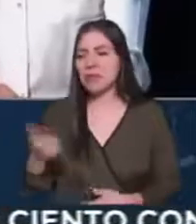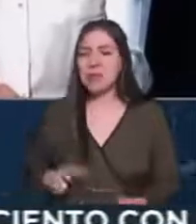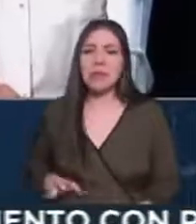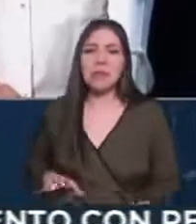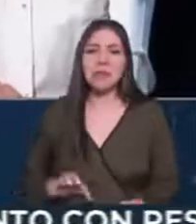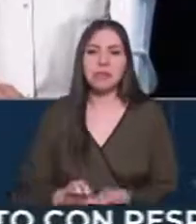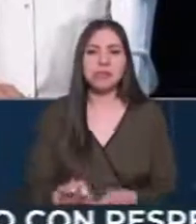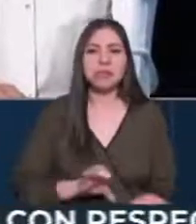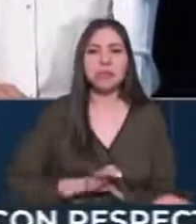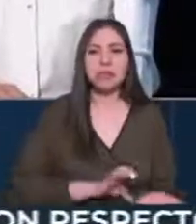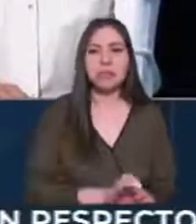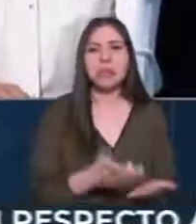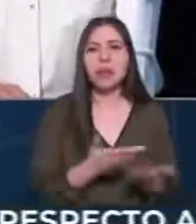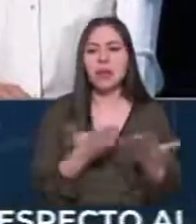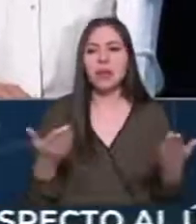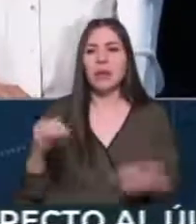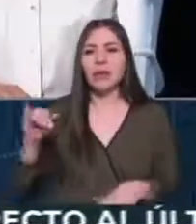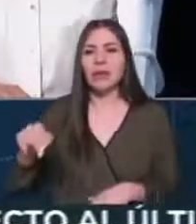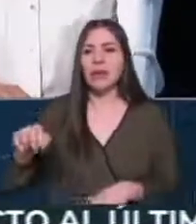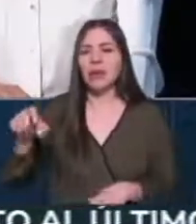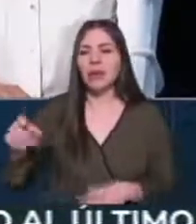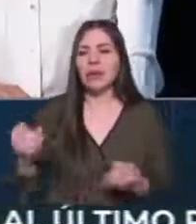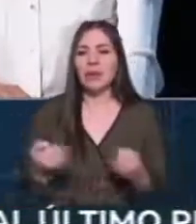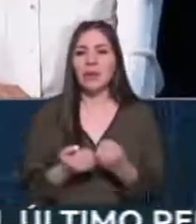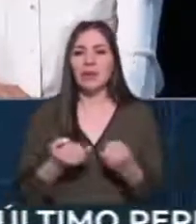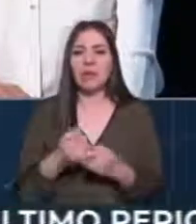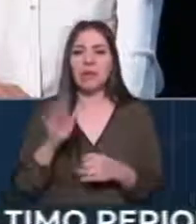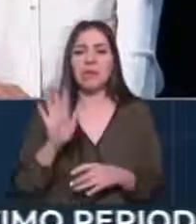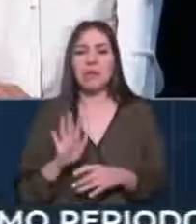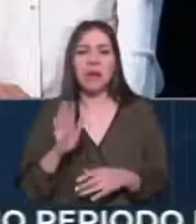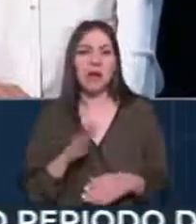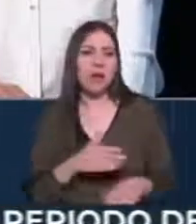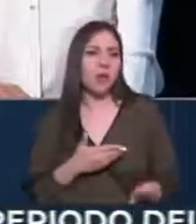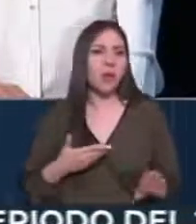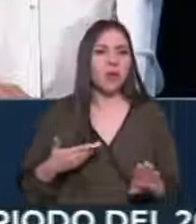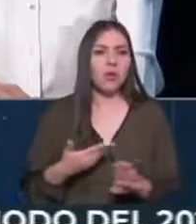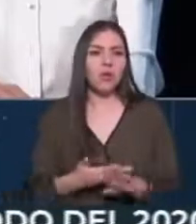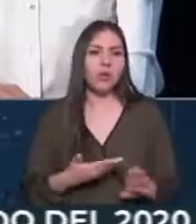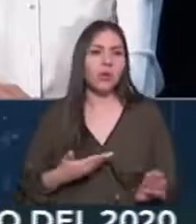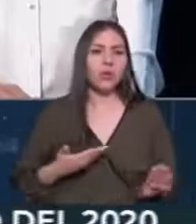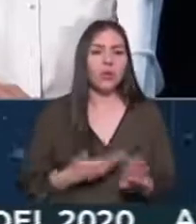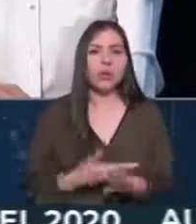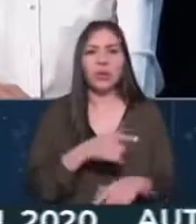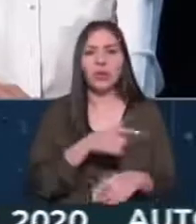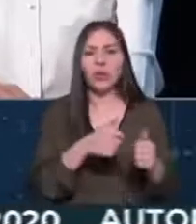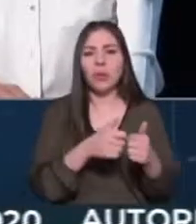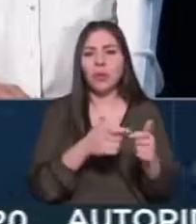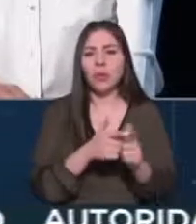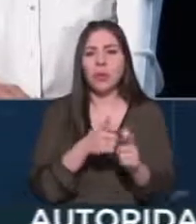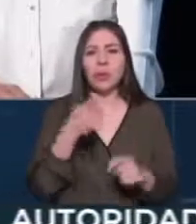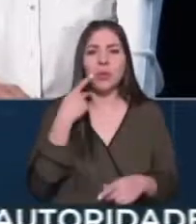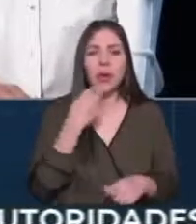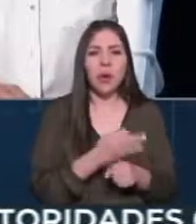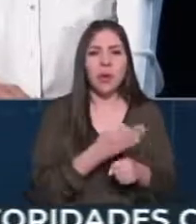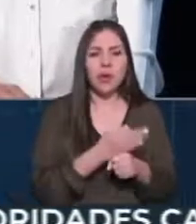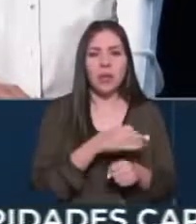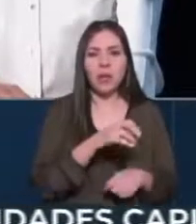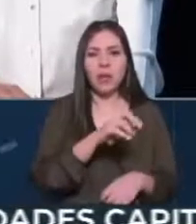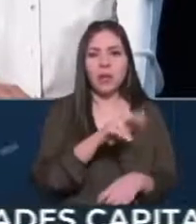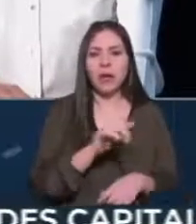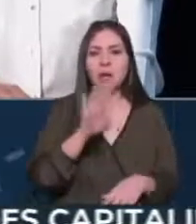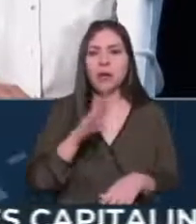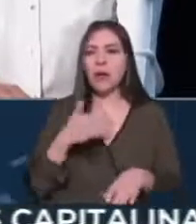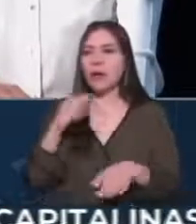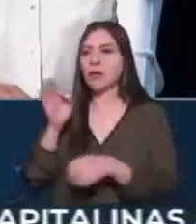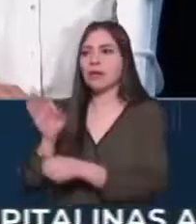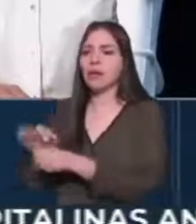es un opositor más, que juega para la oposición, que juega para la derecha, pues ellos están abiertos a sacar los cheques, a sacar